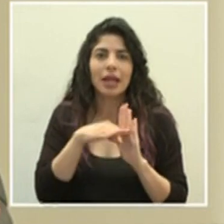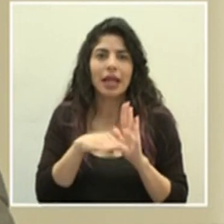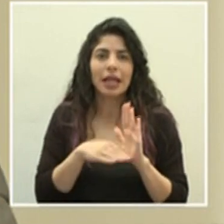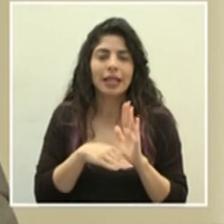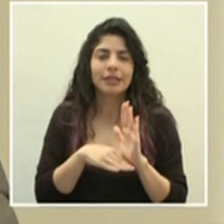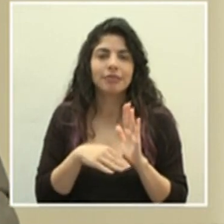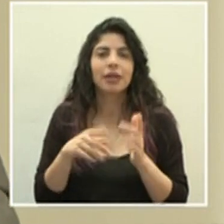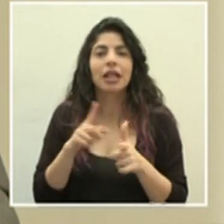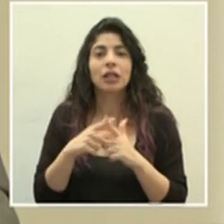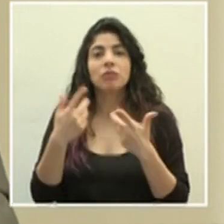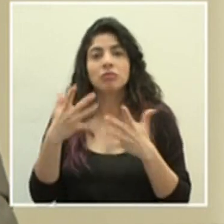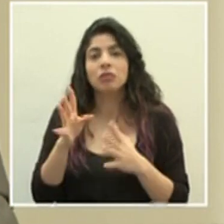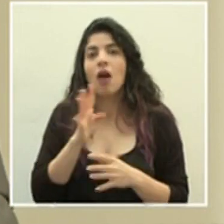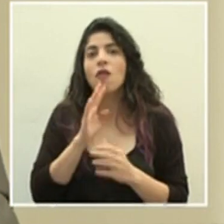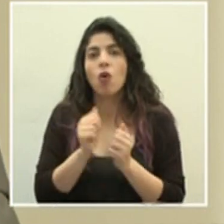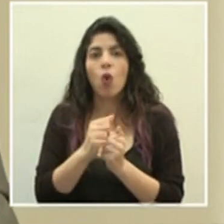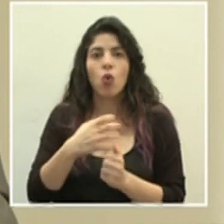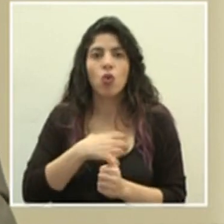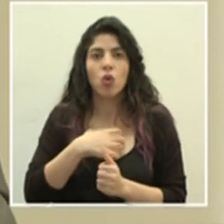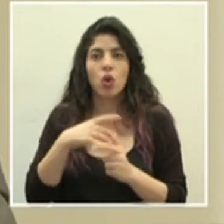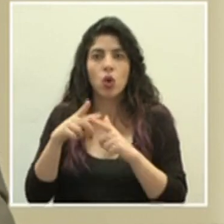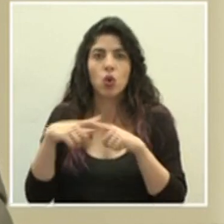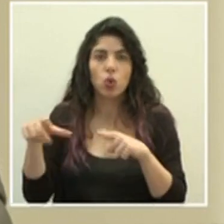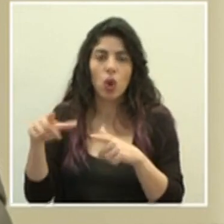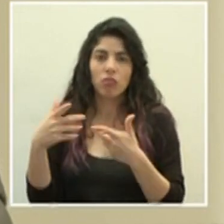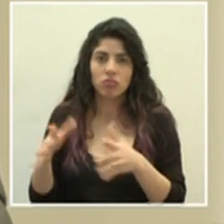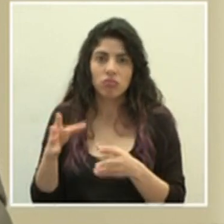y lo conversamos así con el dueño de la instalación.